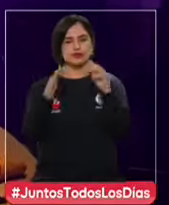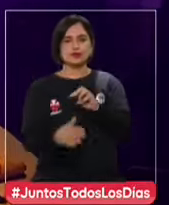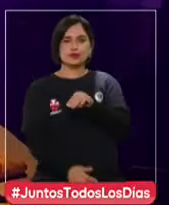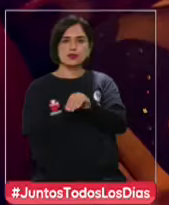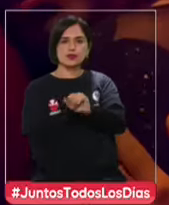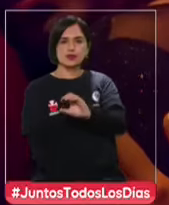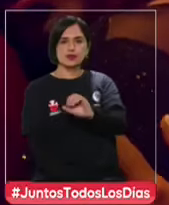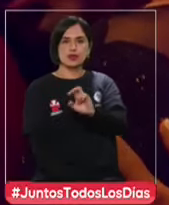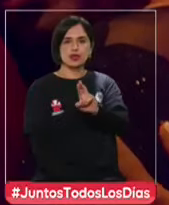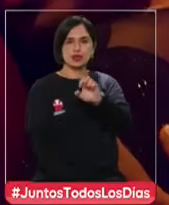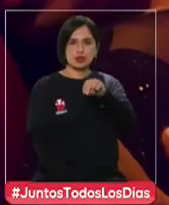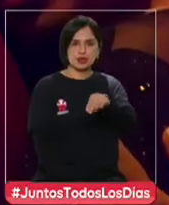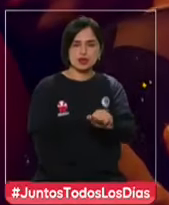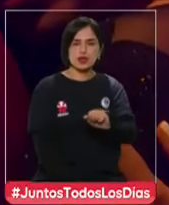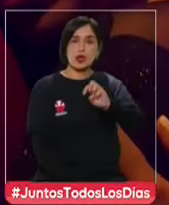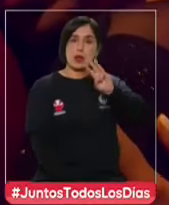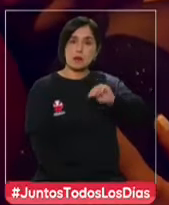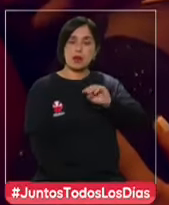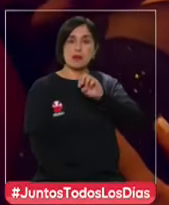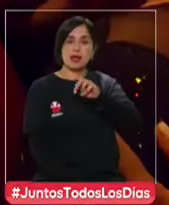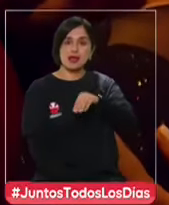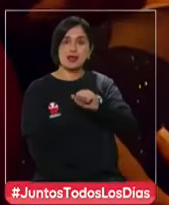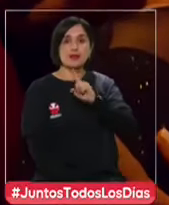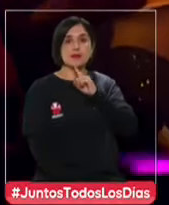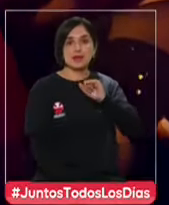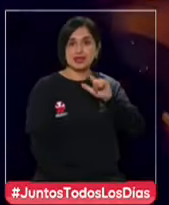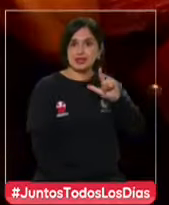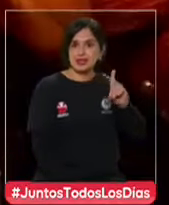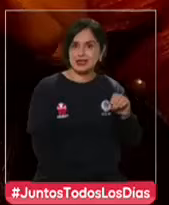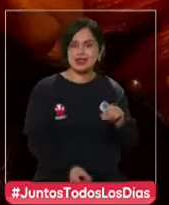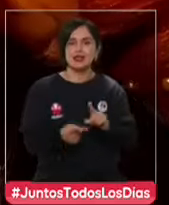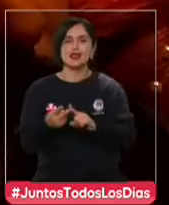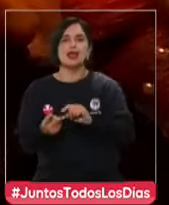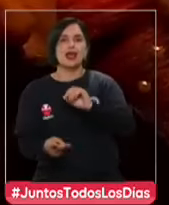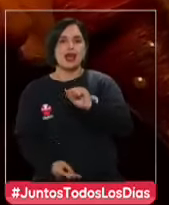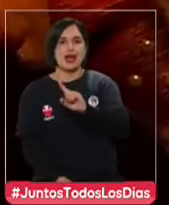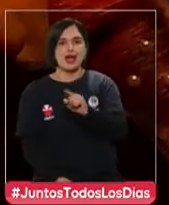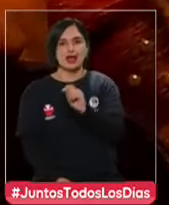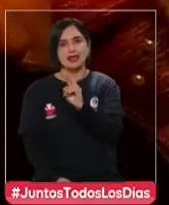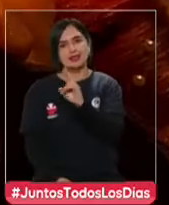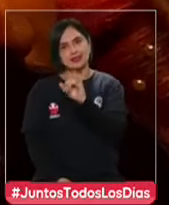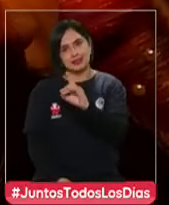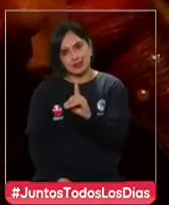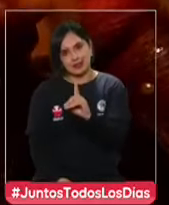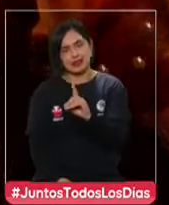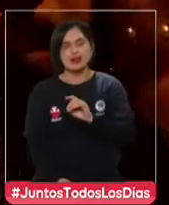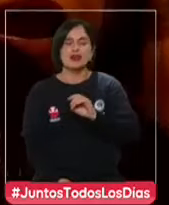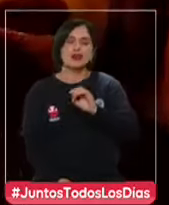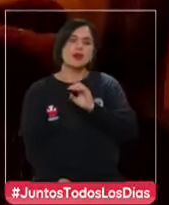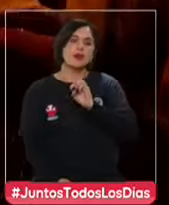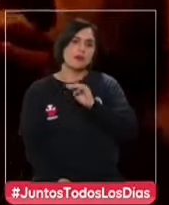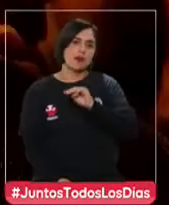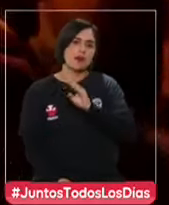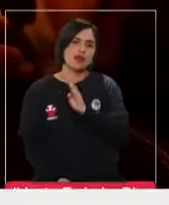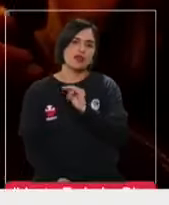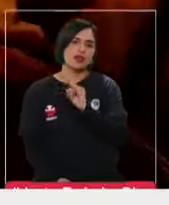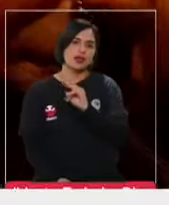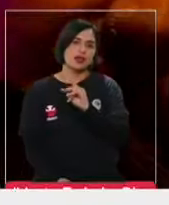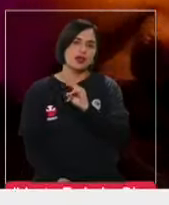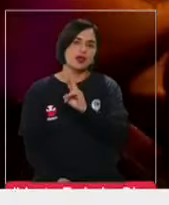Macarena Ullín, mamá de Matilde Lagos, Astrid Salgado, mamá de Bruno López y Paulina Ordóñez,